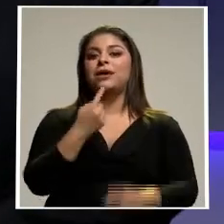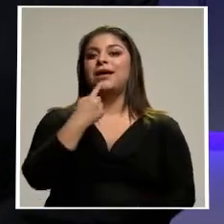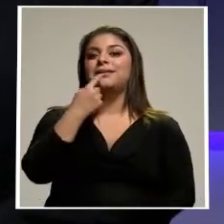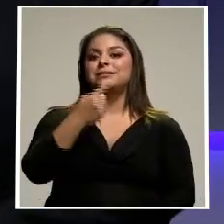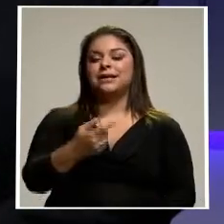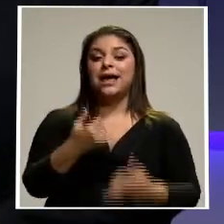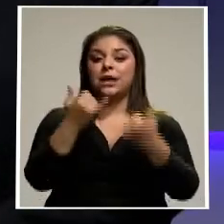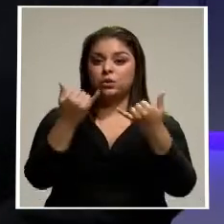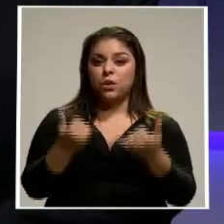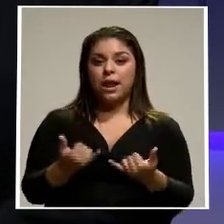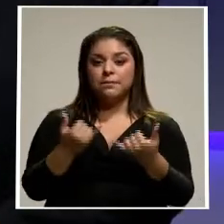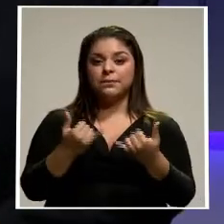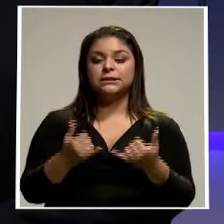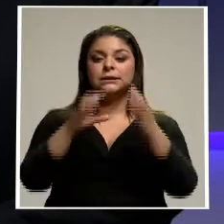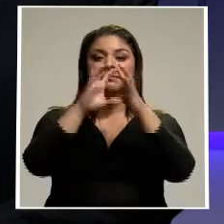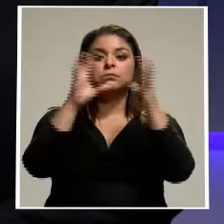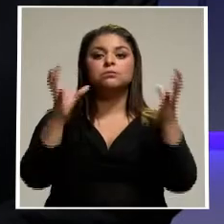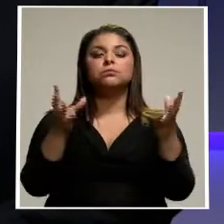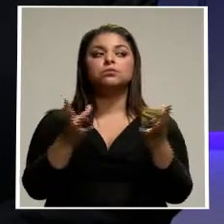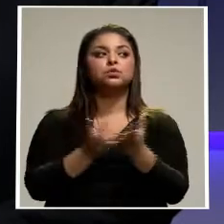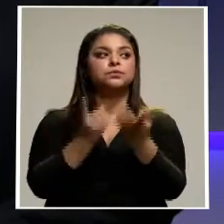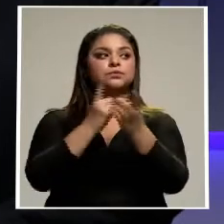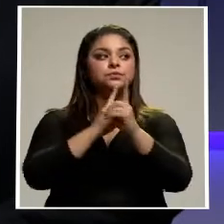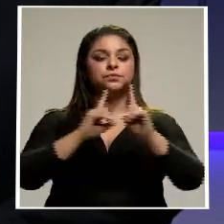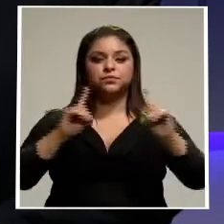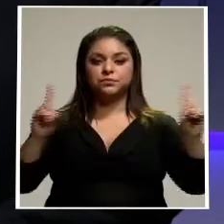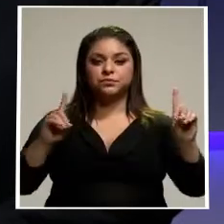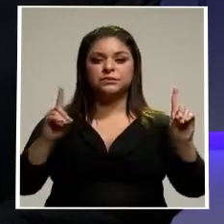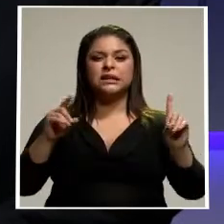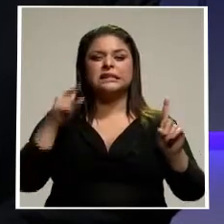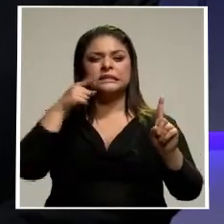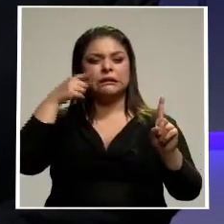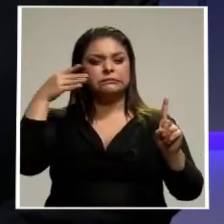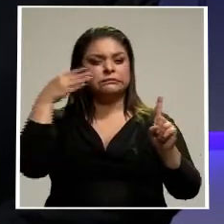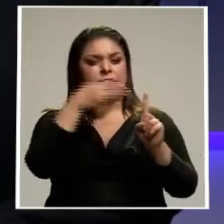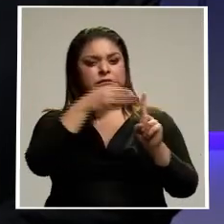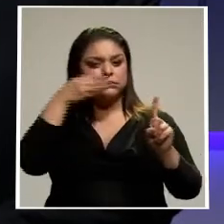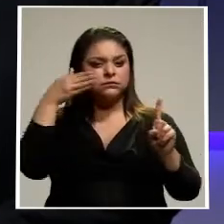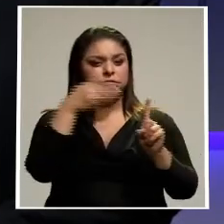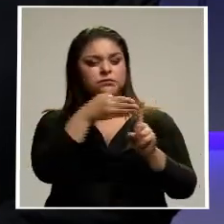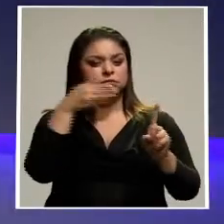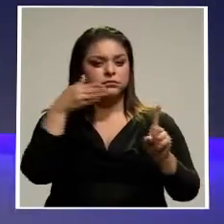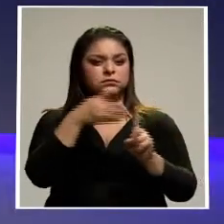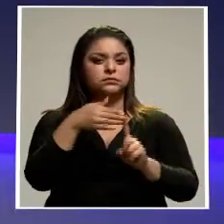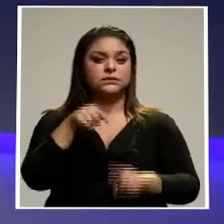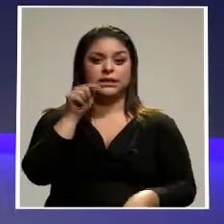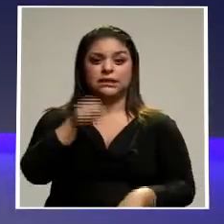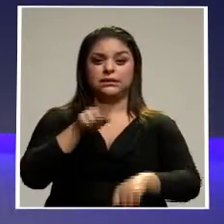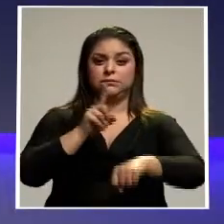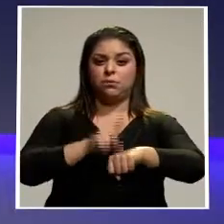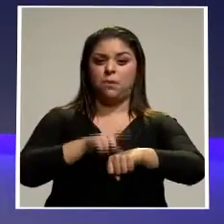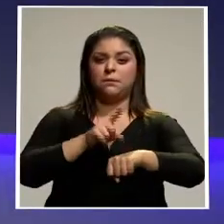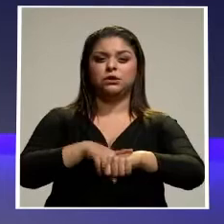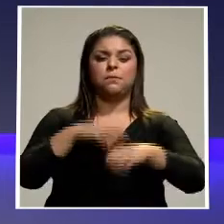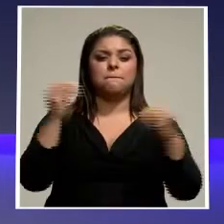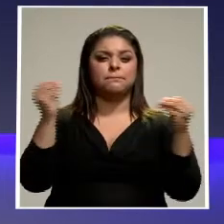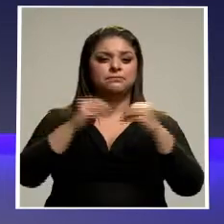en el mundo la democracia está bajo ataque. Este es uno de los momentos de mayor riesgo de